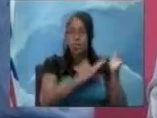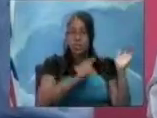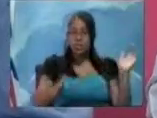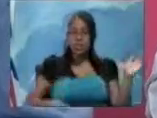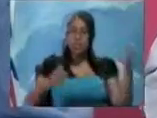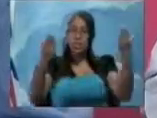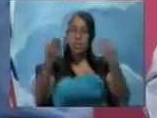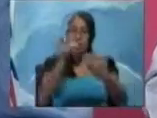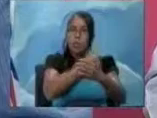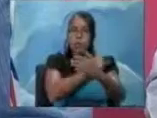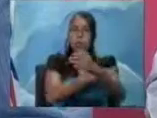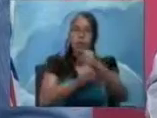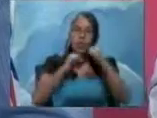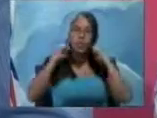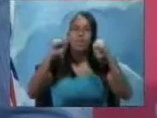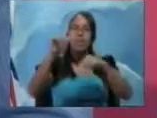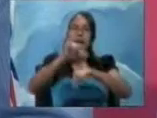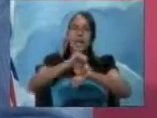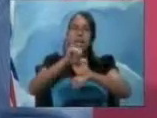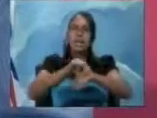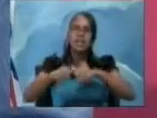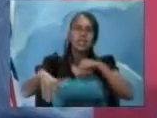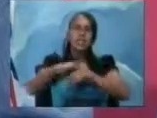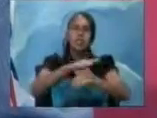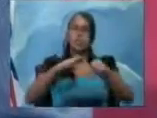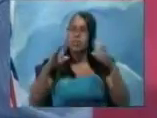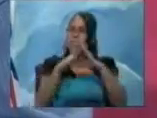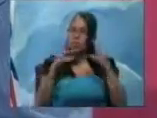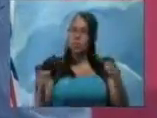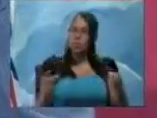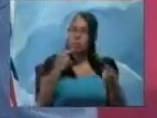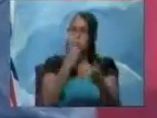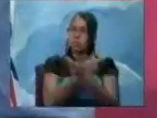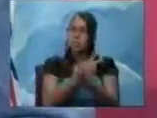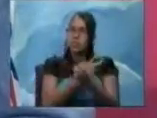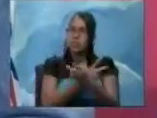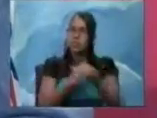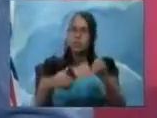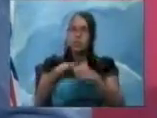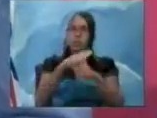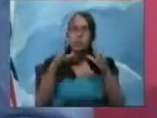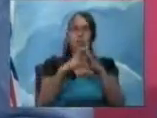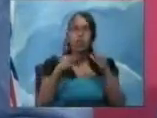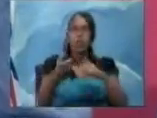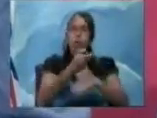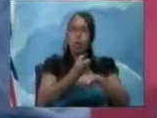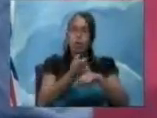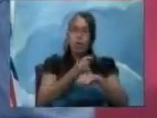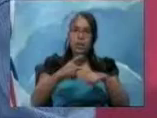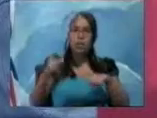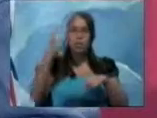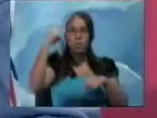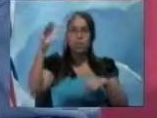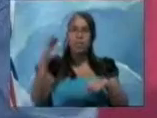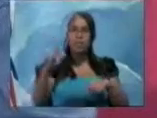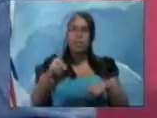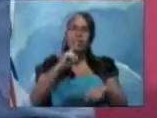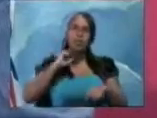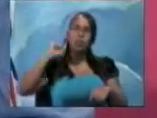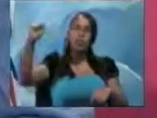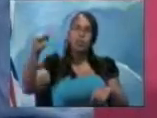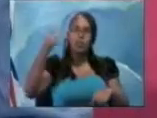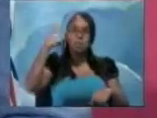poder a la iglesia sobre todo principado sobre todo gobernador Para qué para ollar para